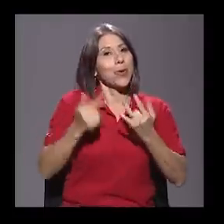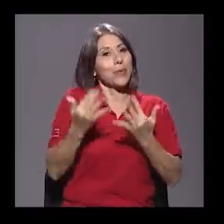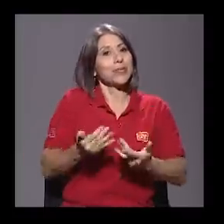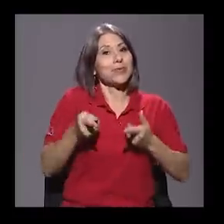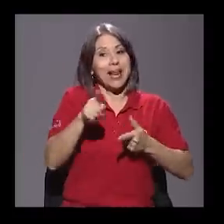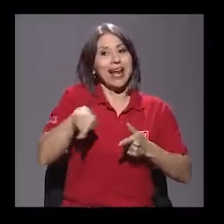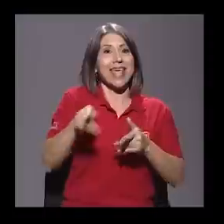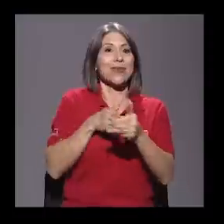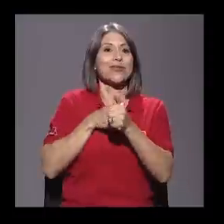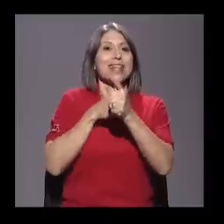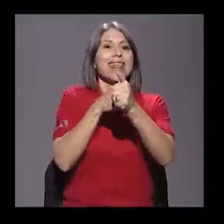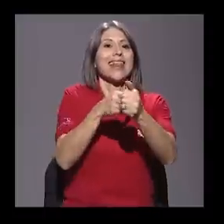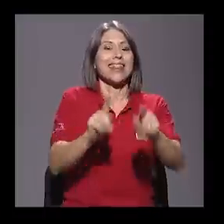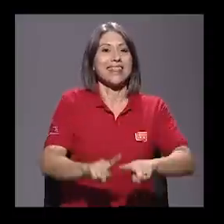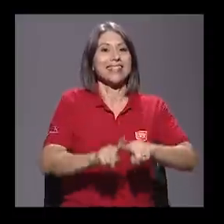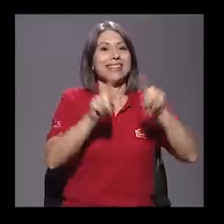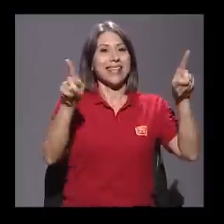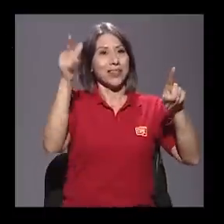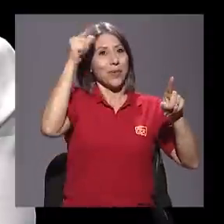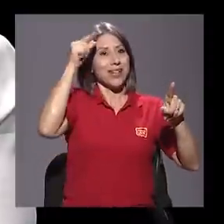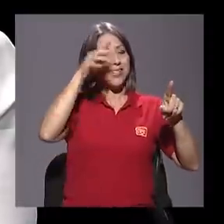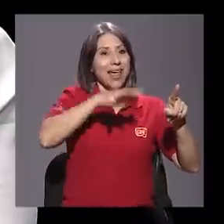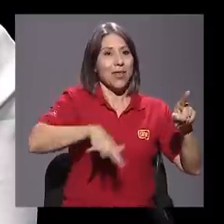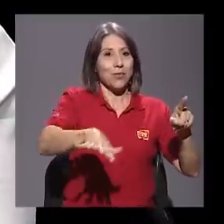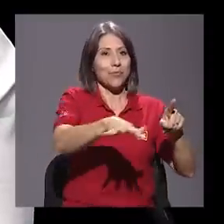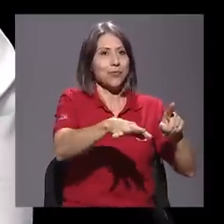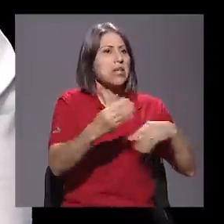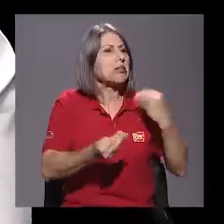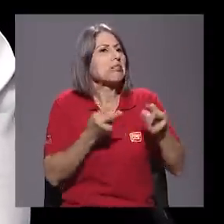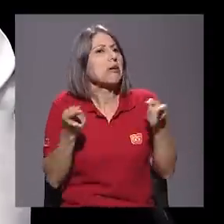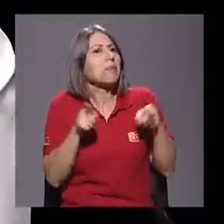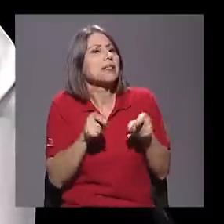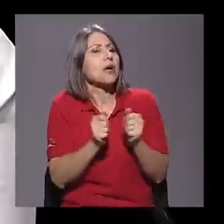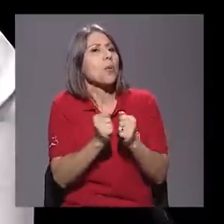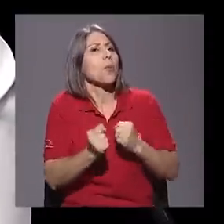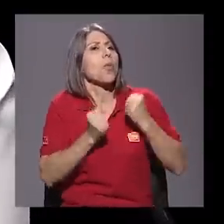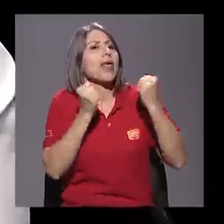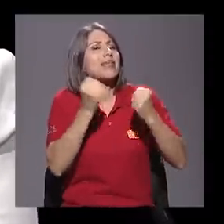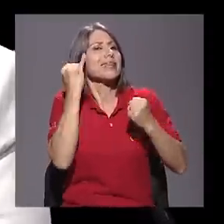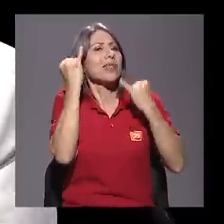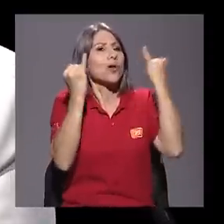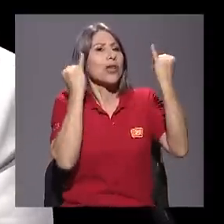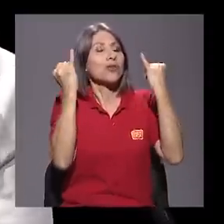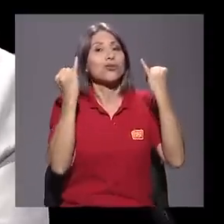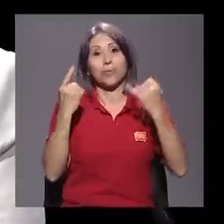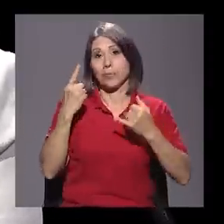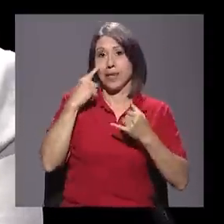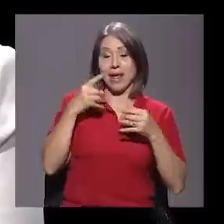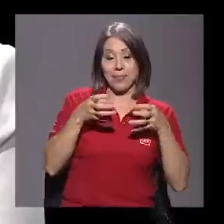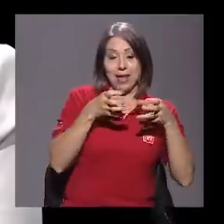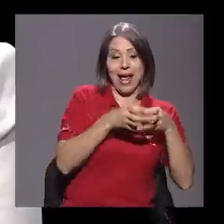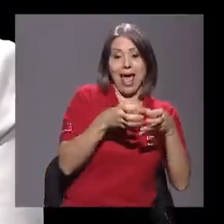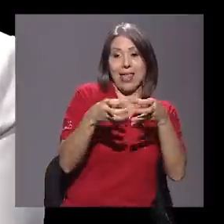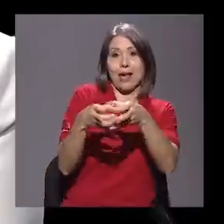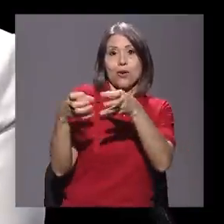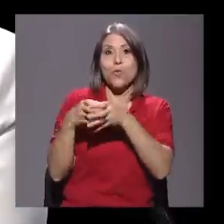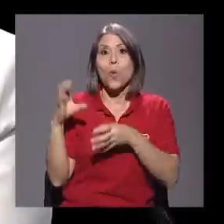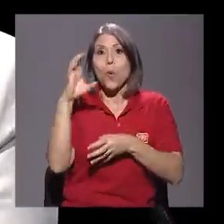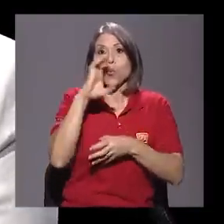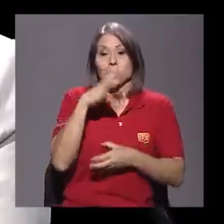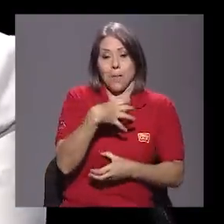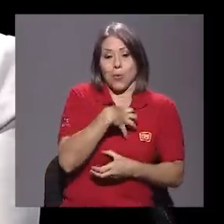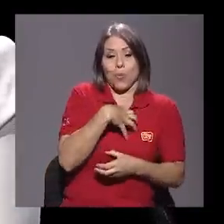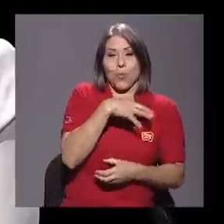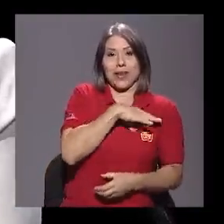económico hacia dónde empuja, ideológicamente hablando? Mira, cada sector empuja a su saco. Tendría que